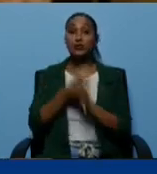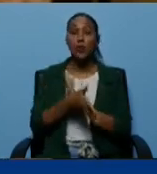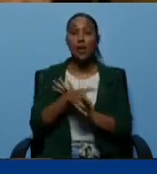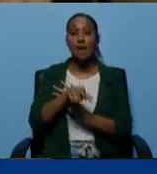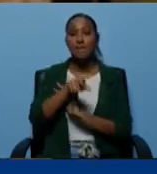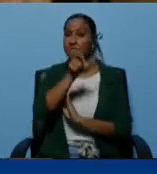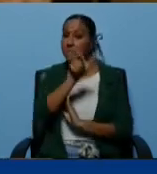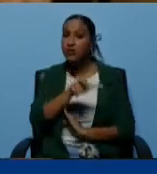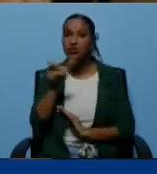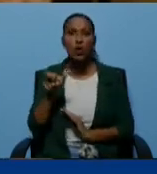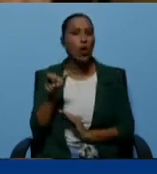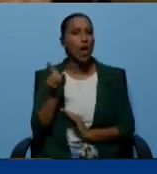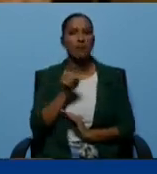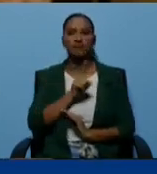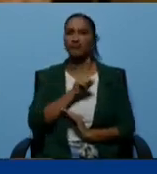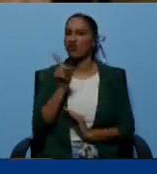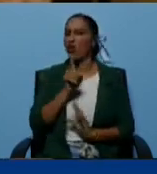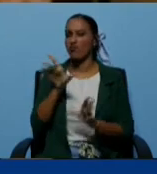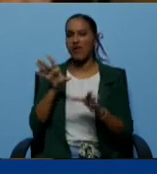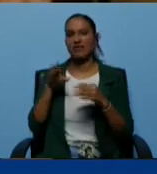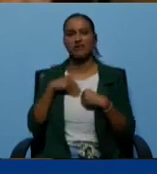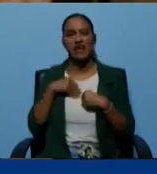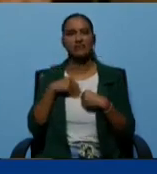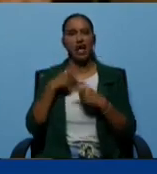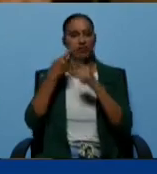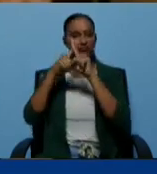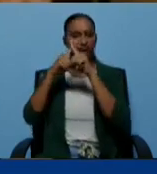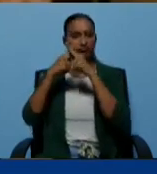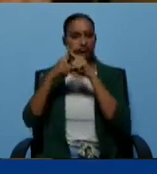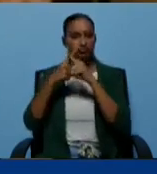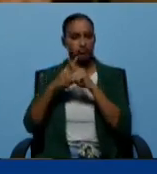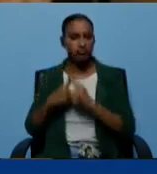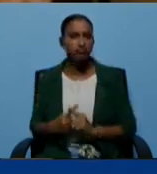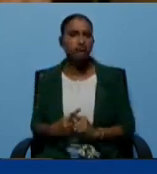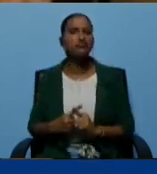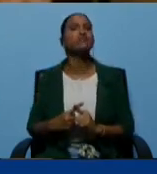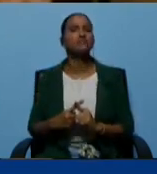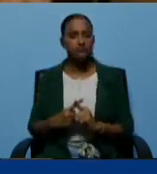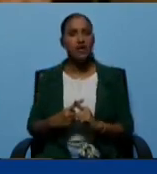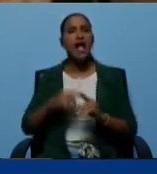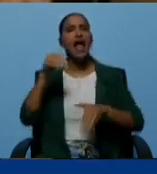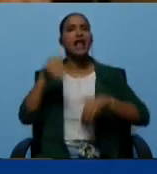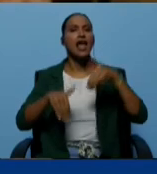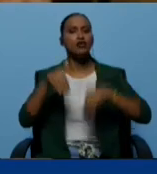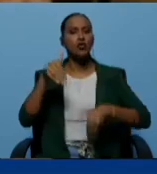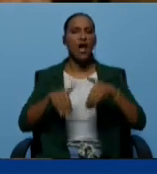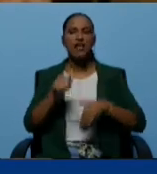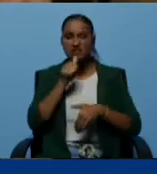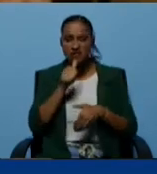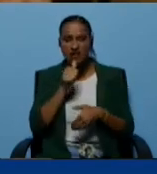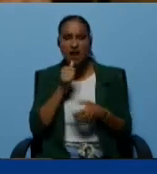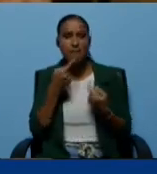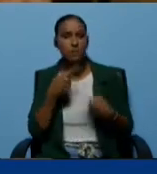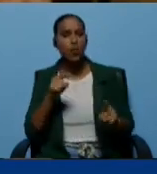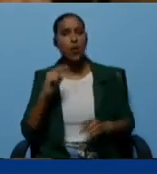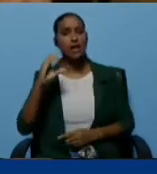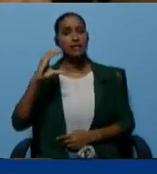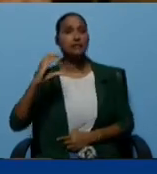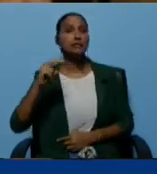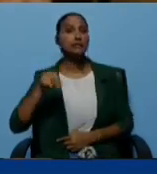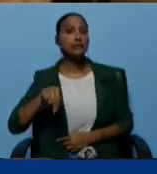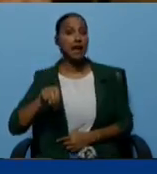desconocimiento de los resultados electorales emitidos por el Consejo Nacional Electoral. Hemos podido ver